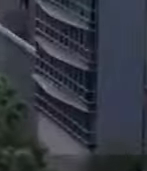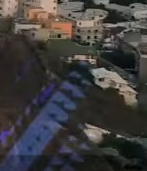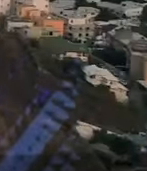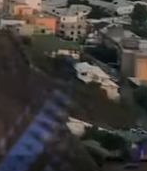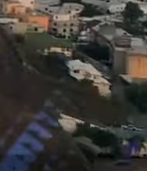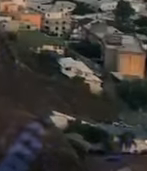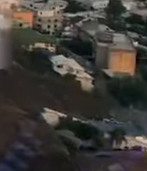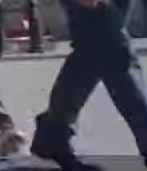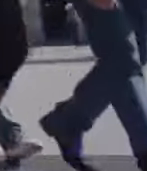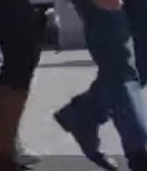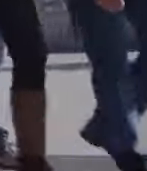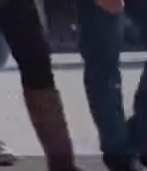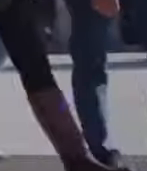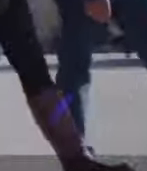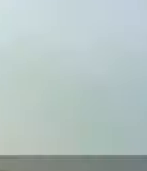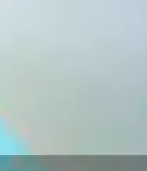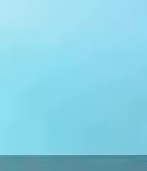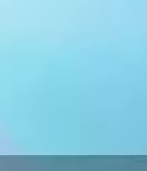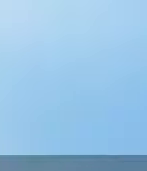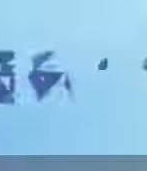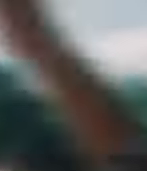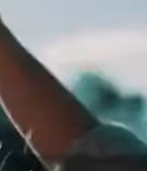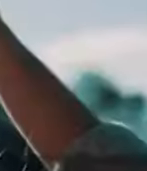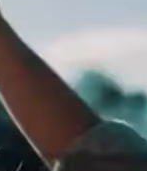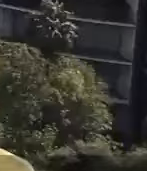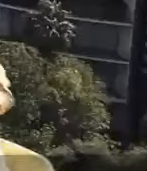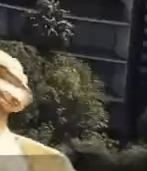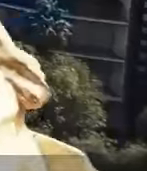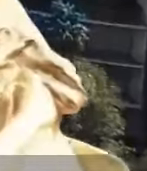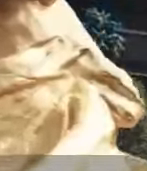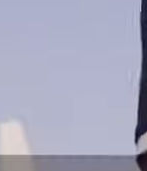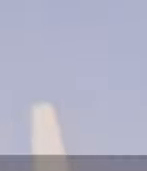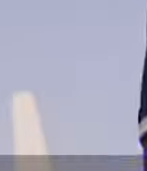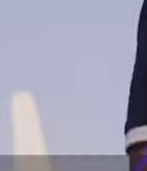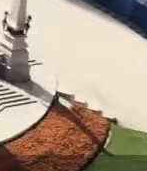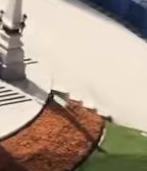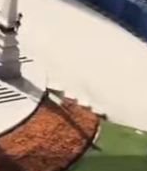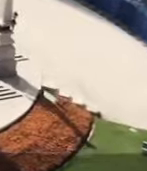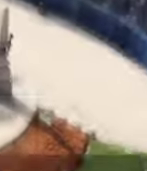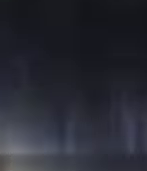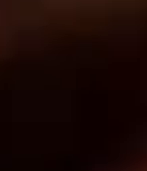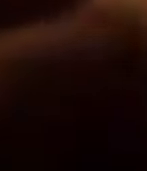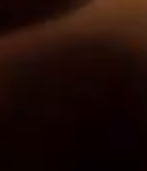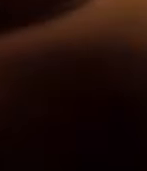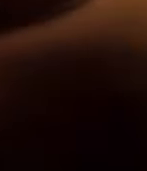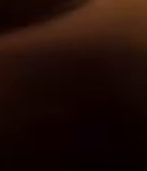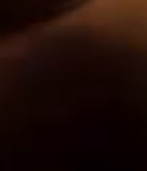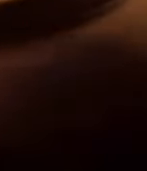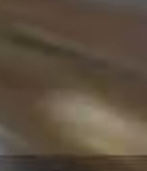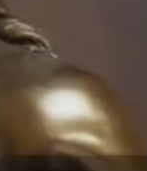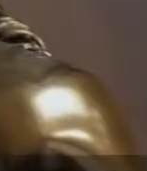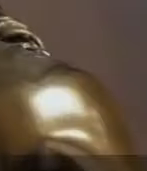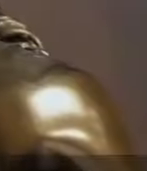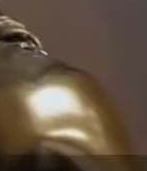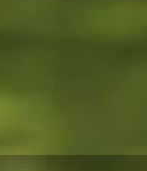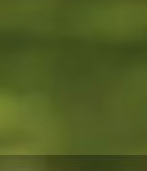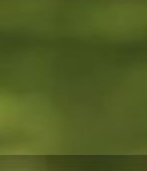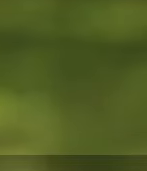una nación ordenada, unida, libre y en paz. Fue así en la defensa del INE y los poderes de la Suprema